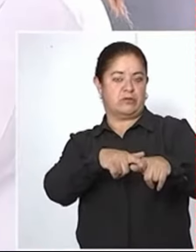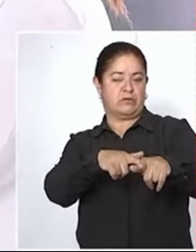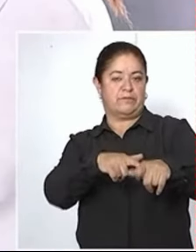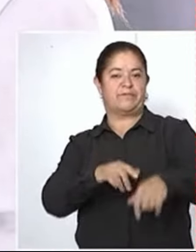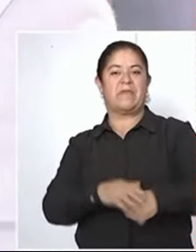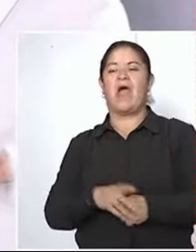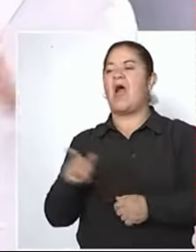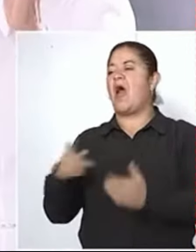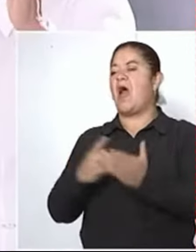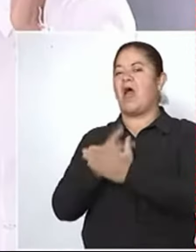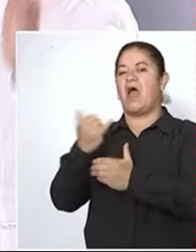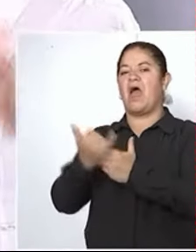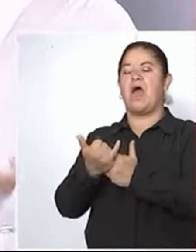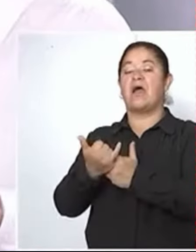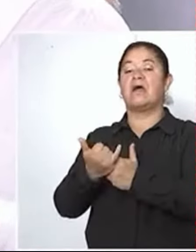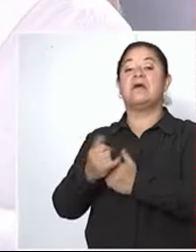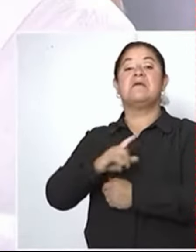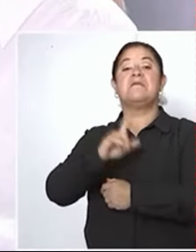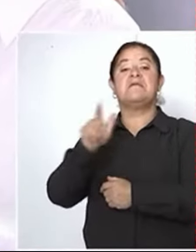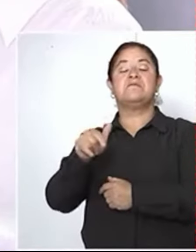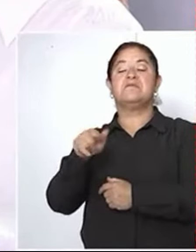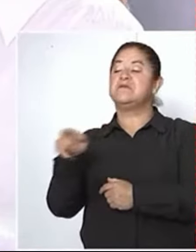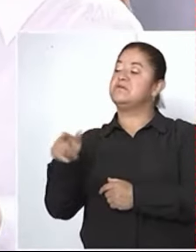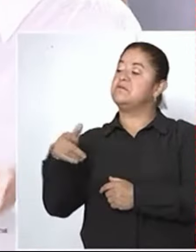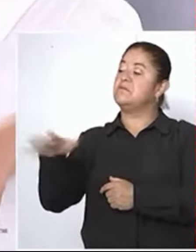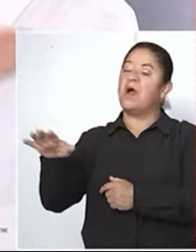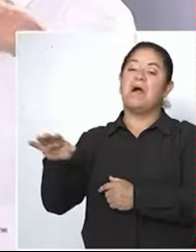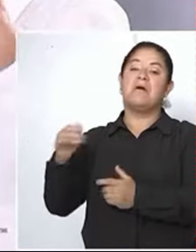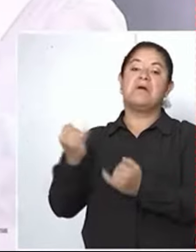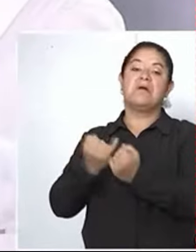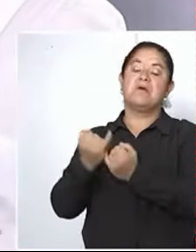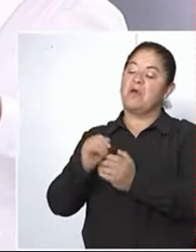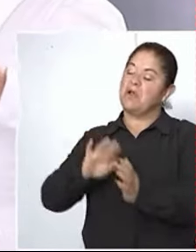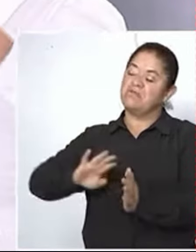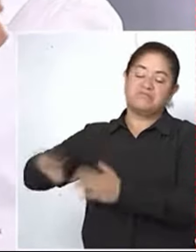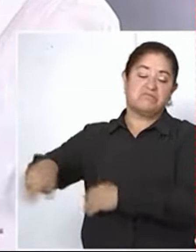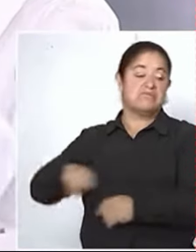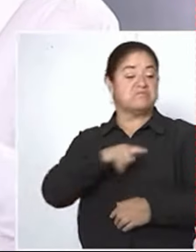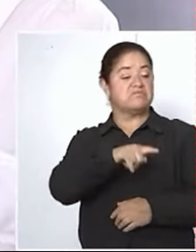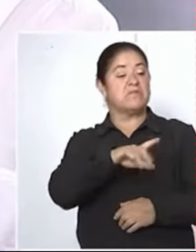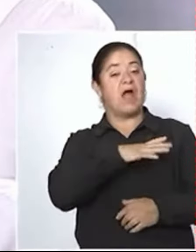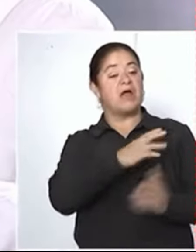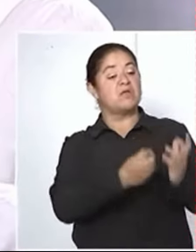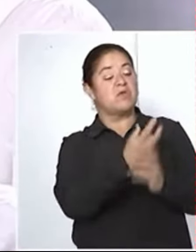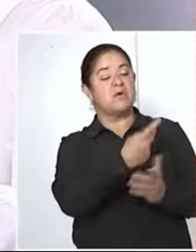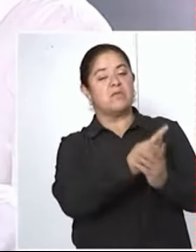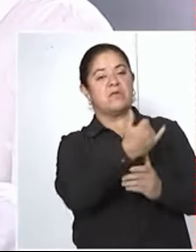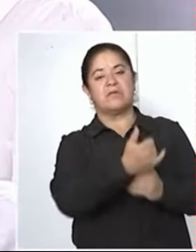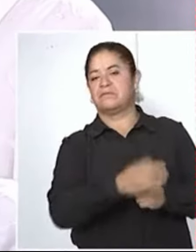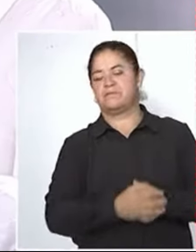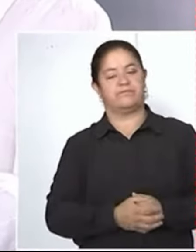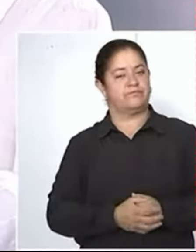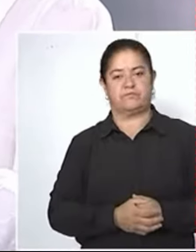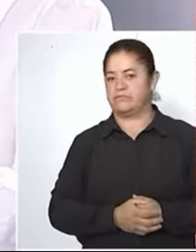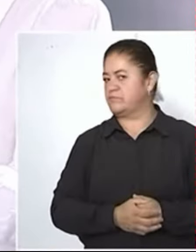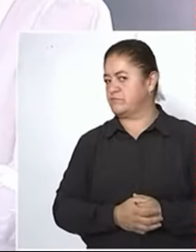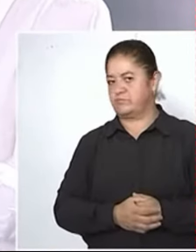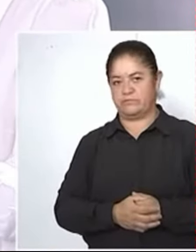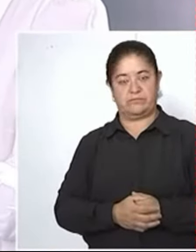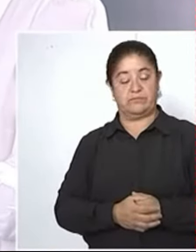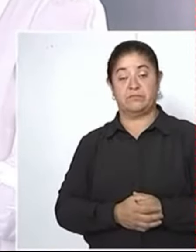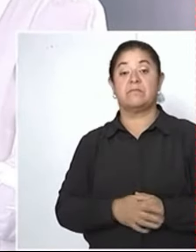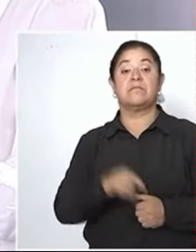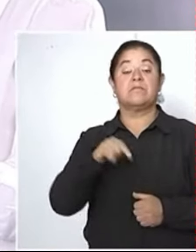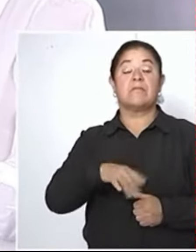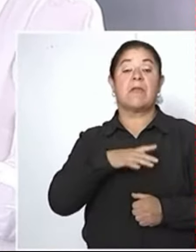proyecto y entra un nuevo proyecto hay continuidad y va a haber avance con lo que llamamos la